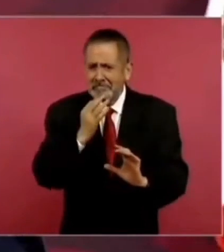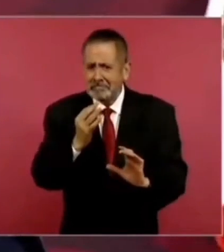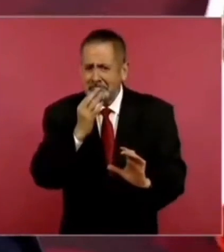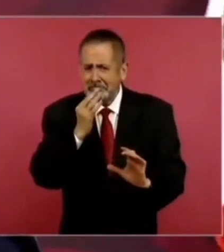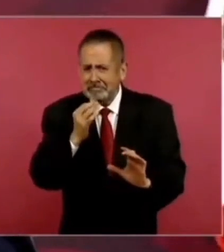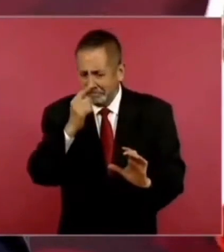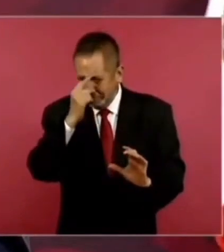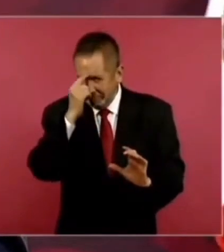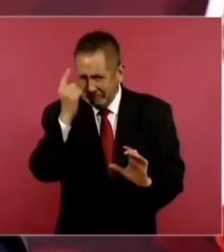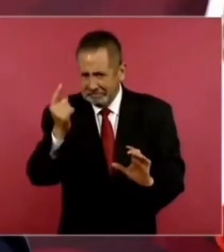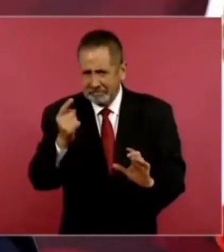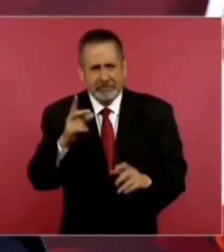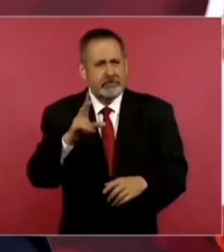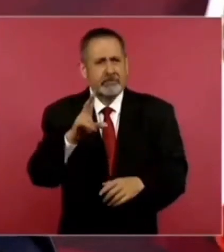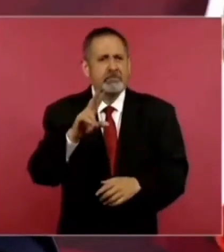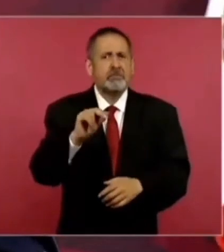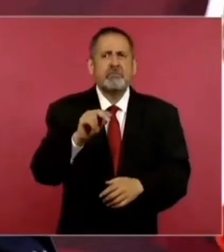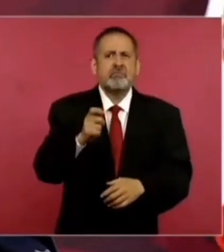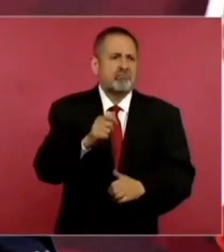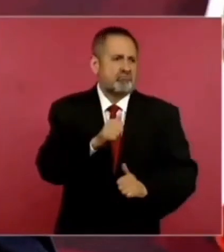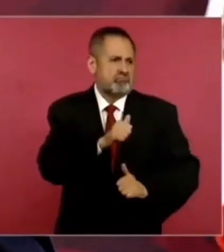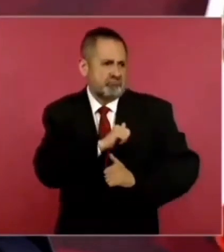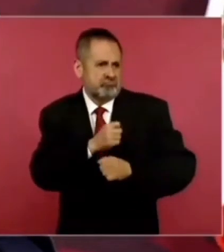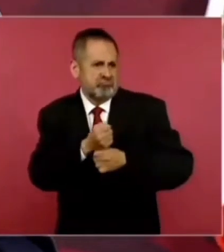Porque no son